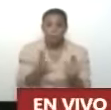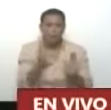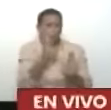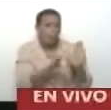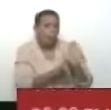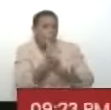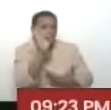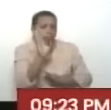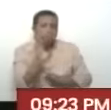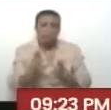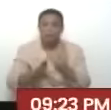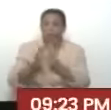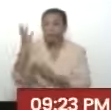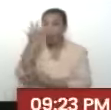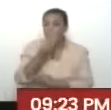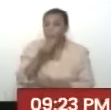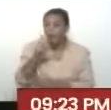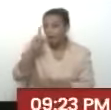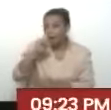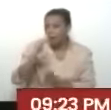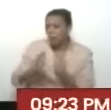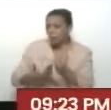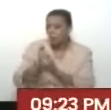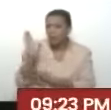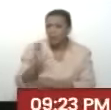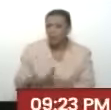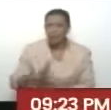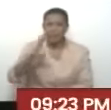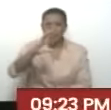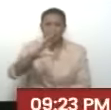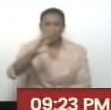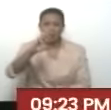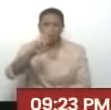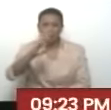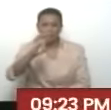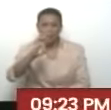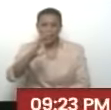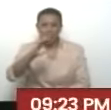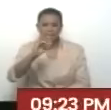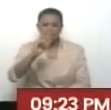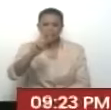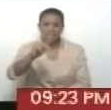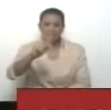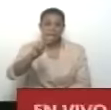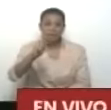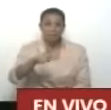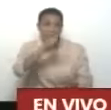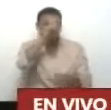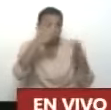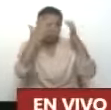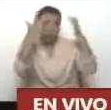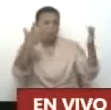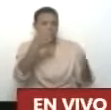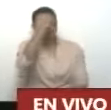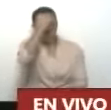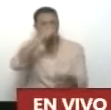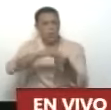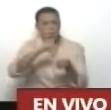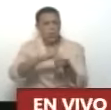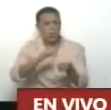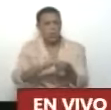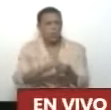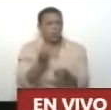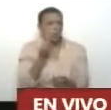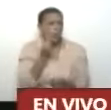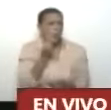juventud creciente. Me gusta más el concepto de creciente. Saldrán los expertos, Maduro si es bruto, Maduro si es